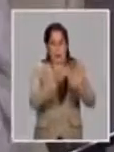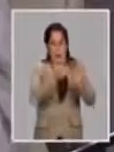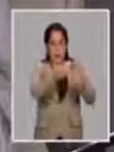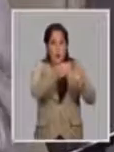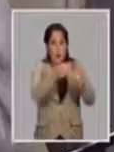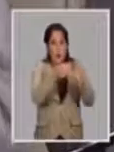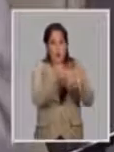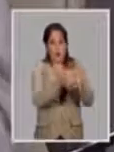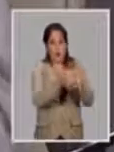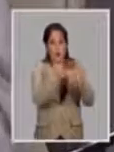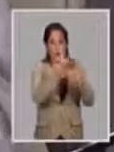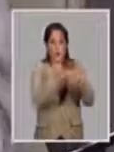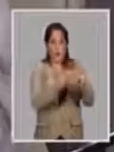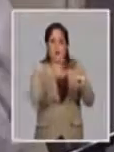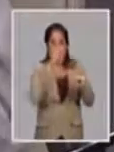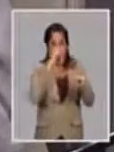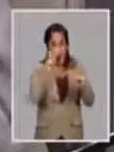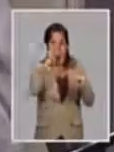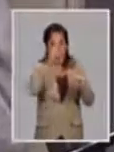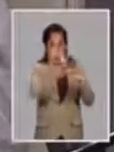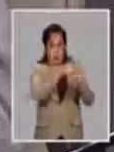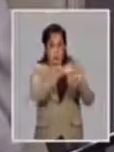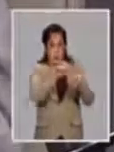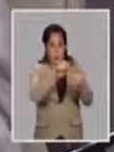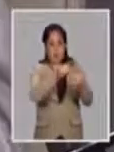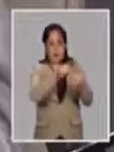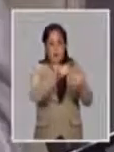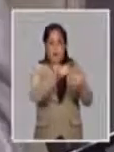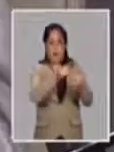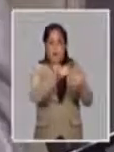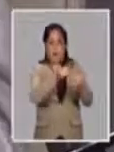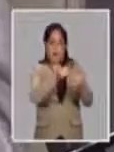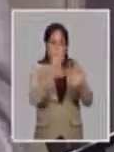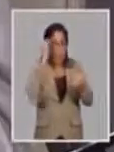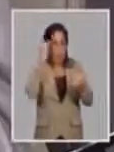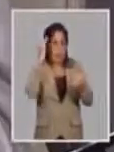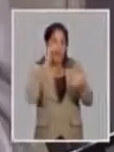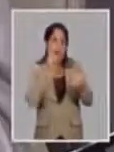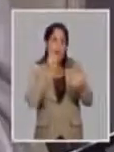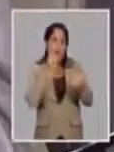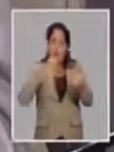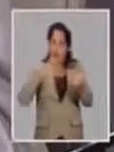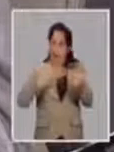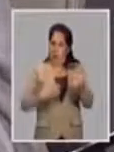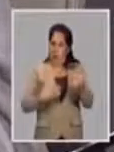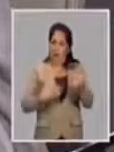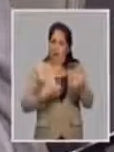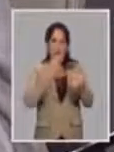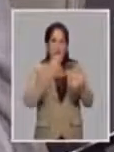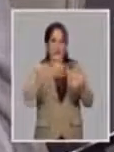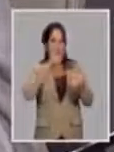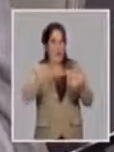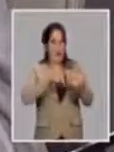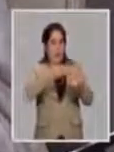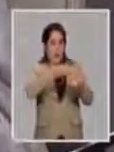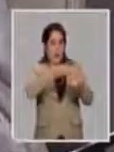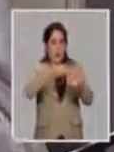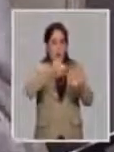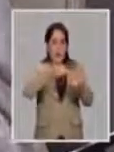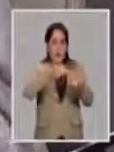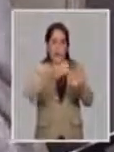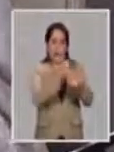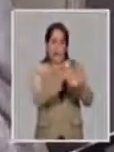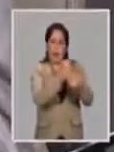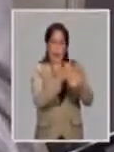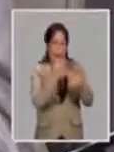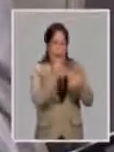fase 1, vamos a individuos adultos, por un problema incluso ético, de evaluarlo en el grupo etario